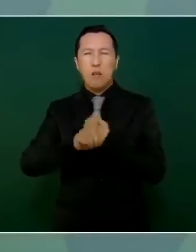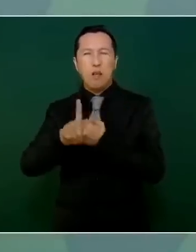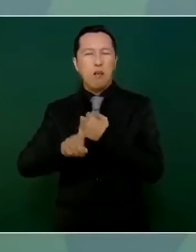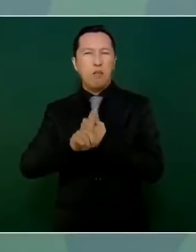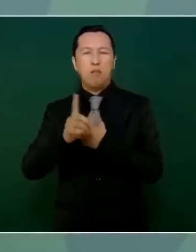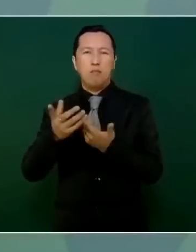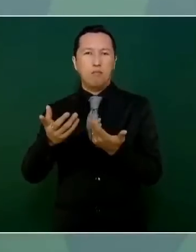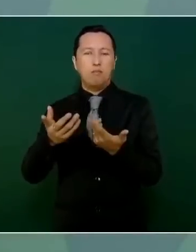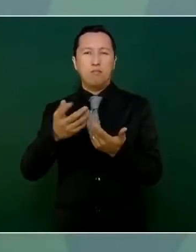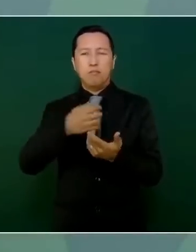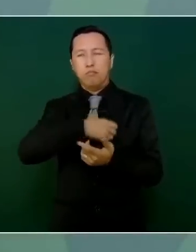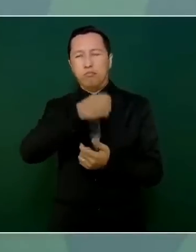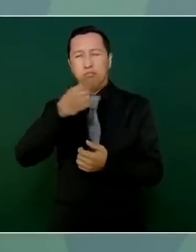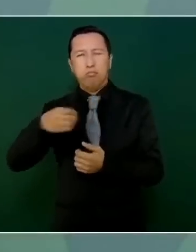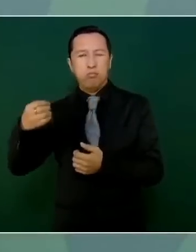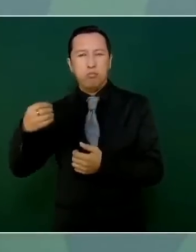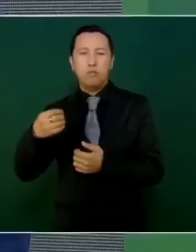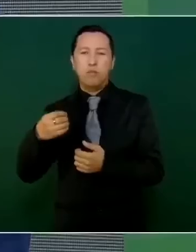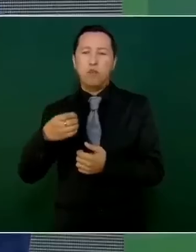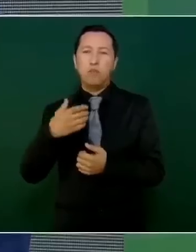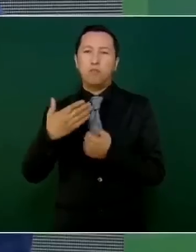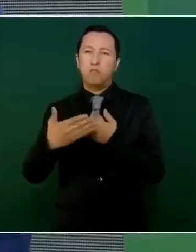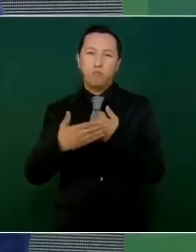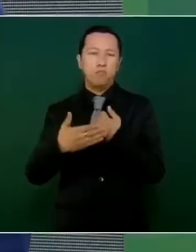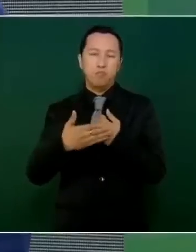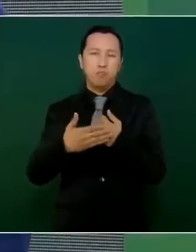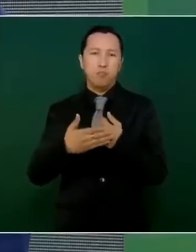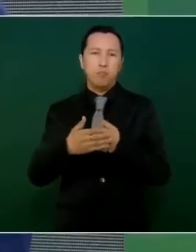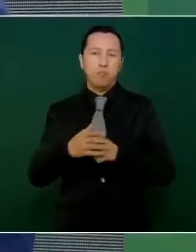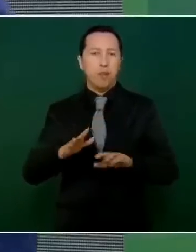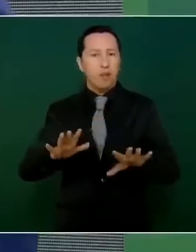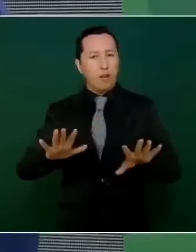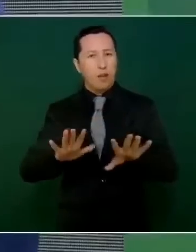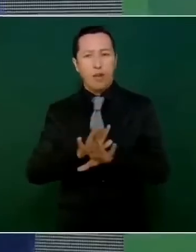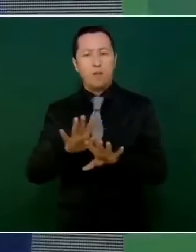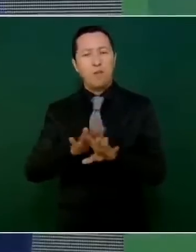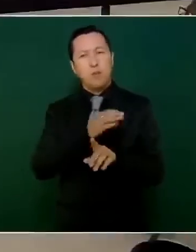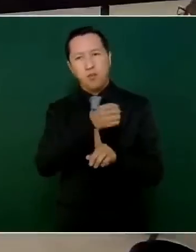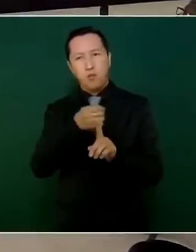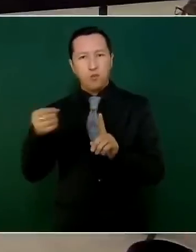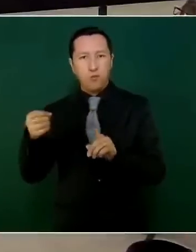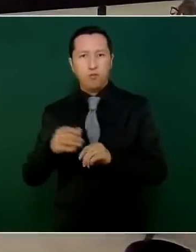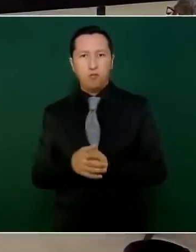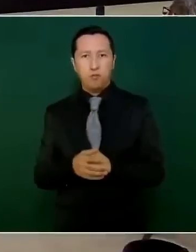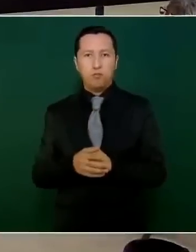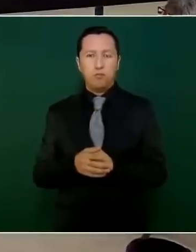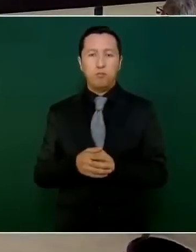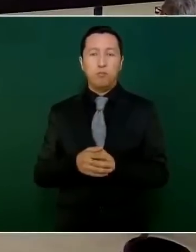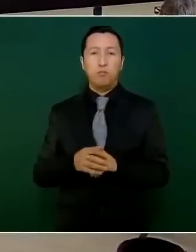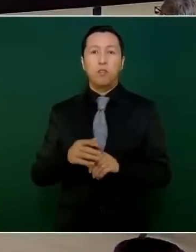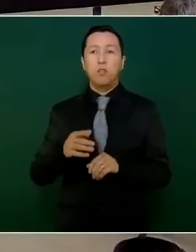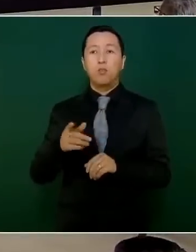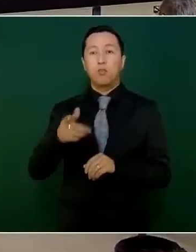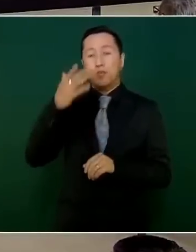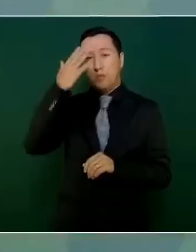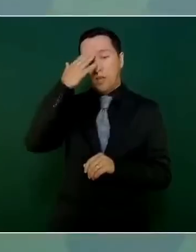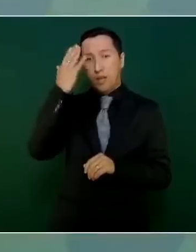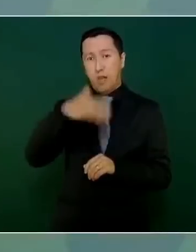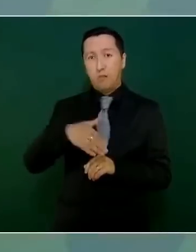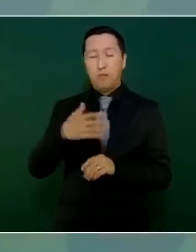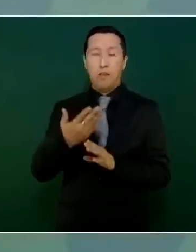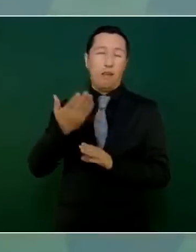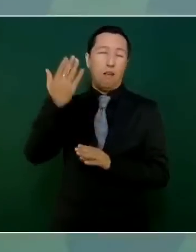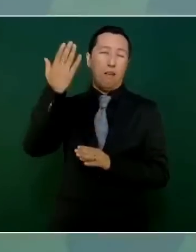historia de Quintana Roo, que tú lo sabes porque ya tienes 35 años aquí. 43 en Quintana Roo.